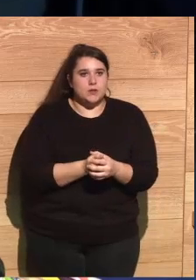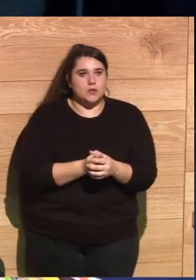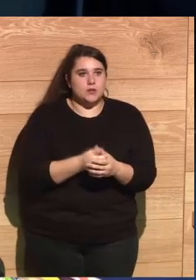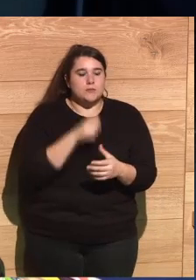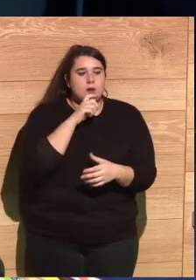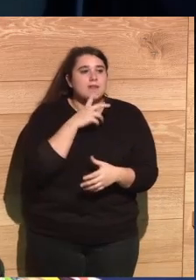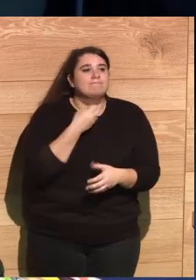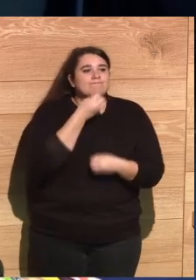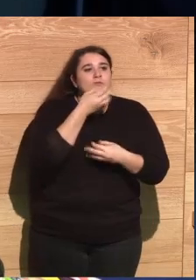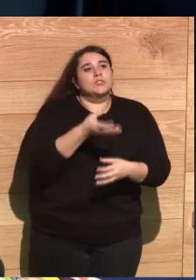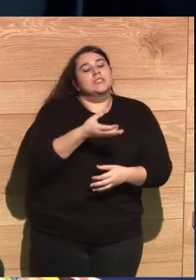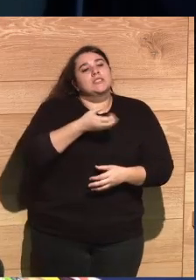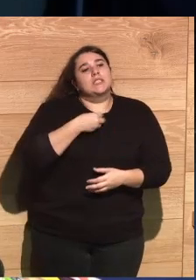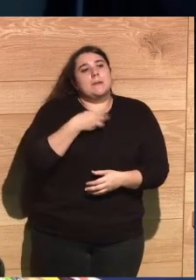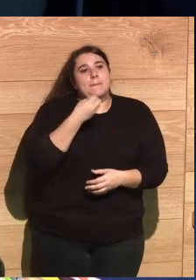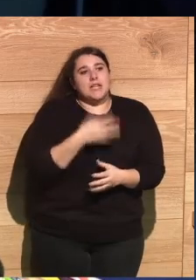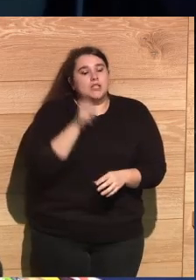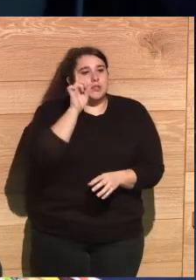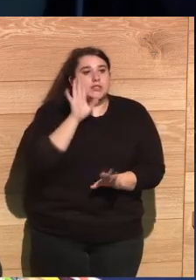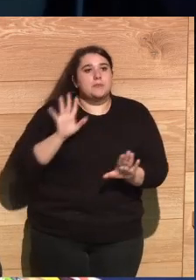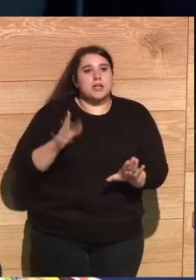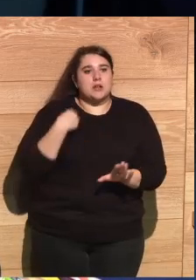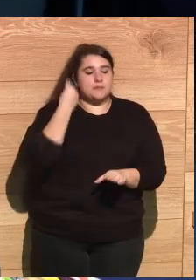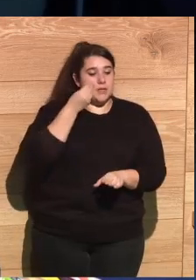con un argumento mejor. Mi percepción, yo creo que es que